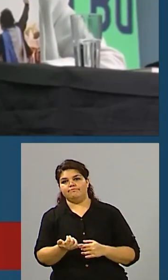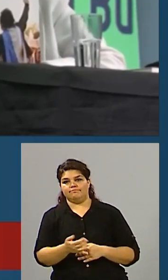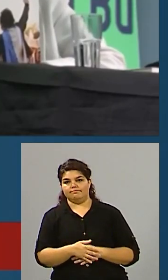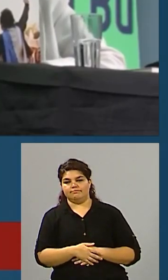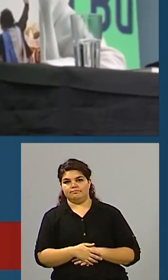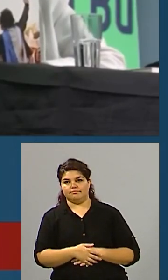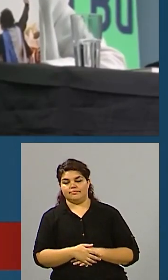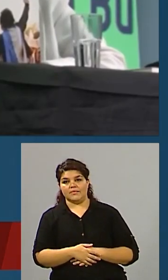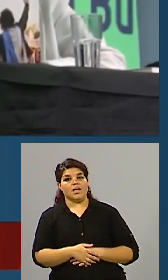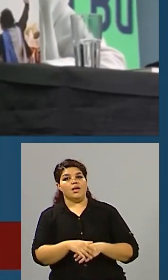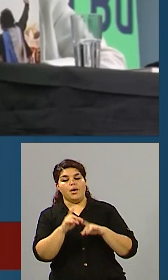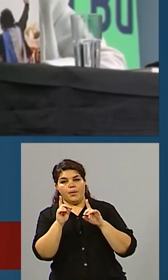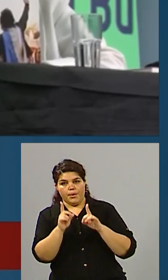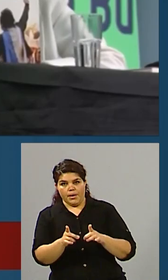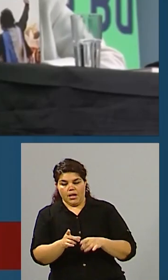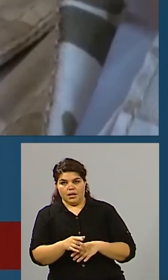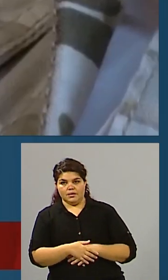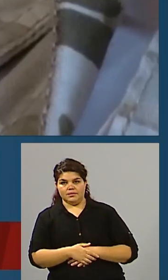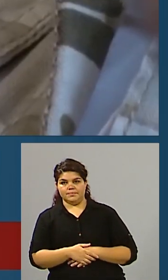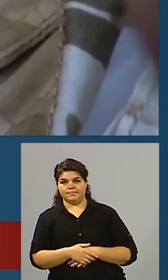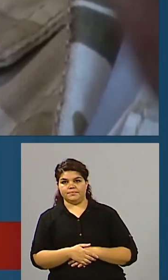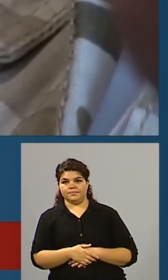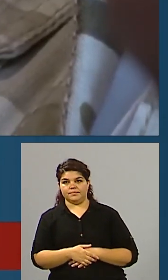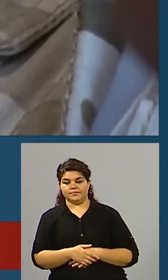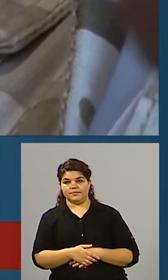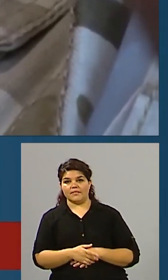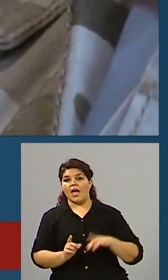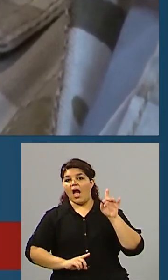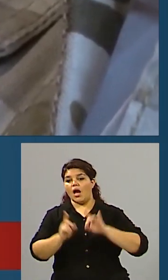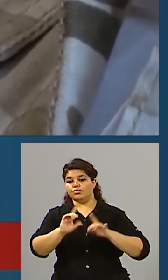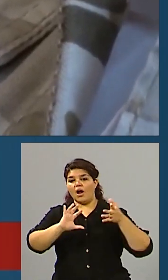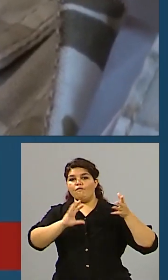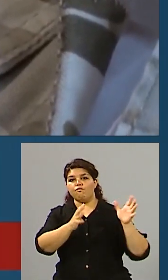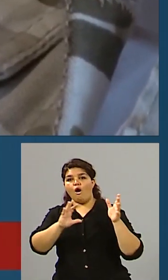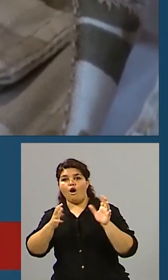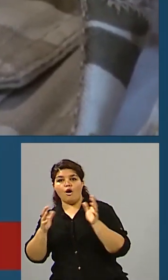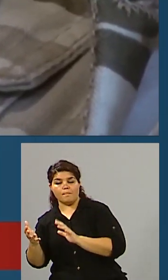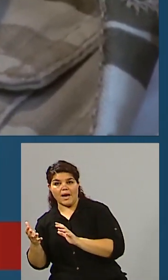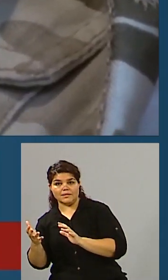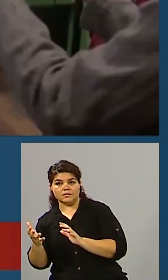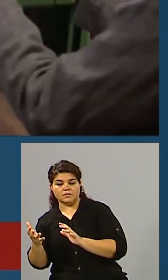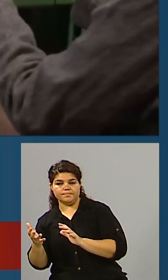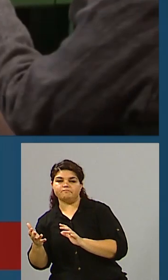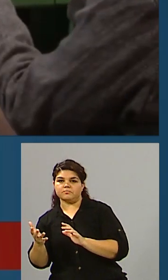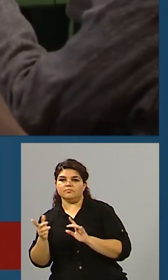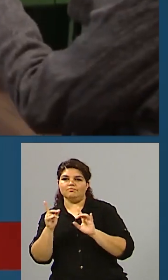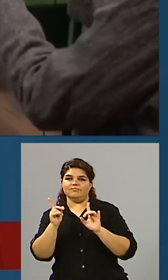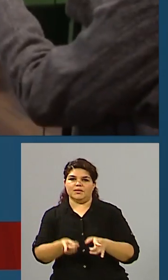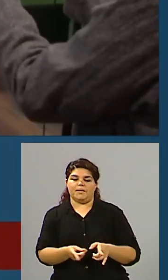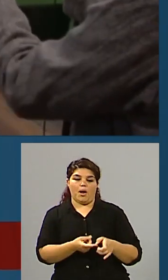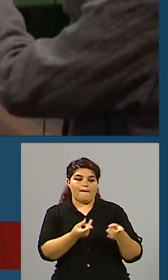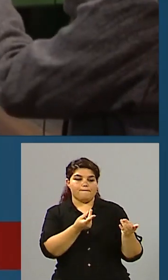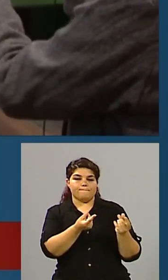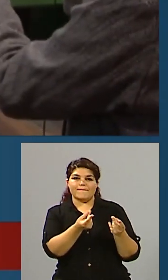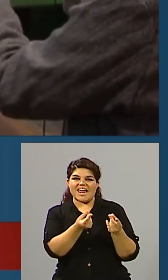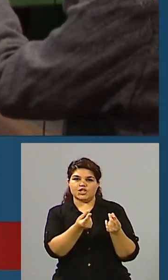en claro también algunas formas en las que vamos a pasar de precios